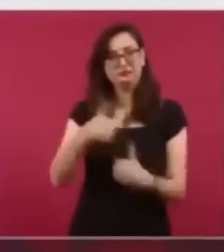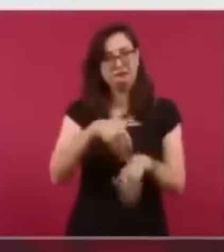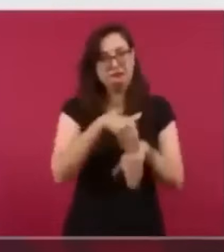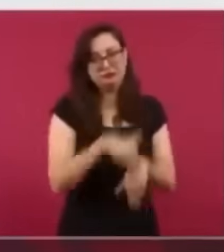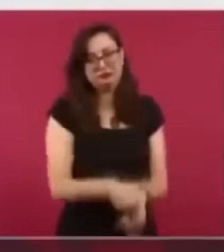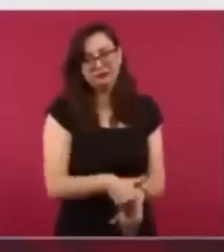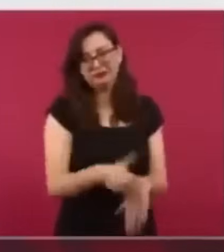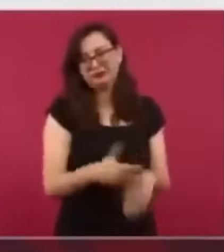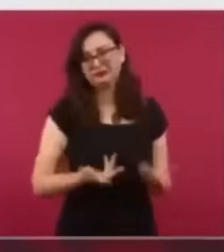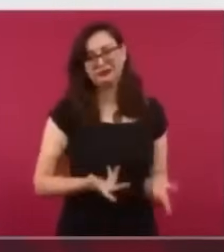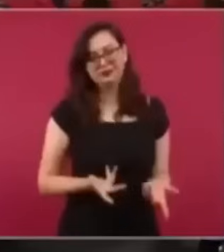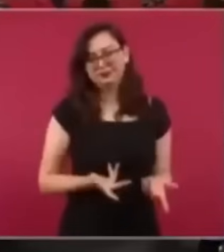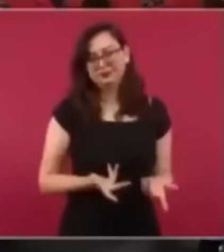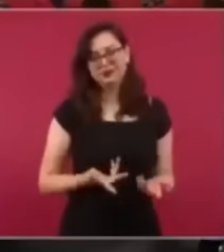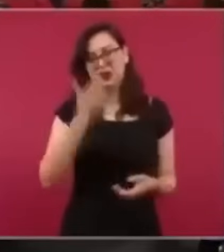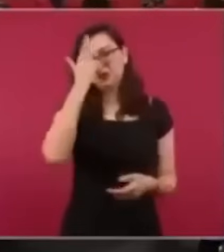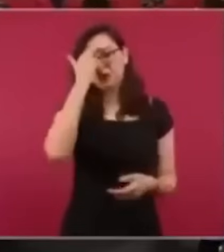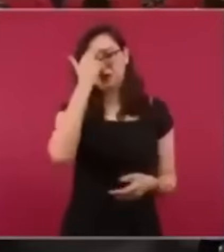Díaz.